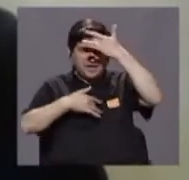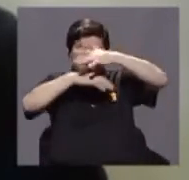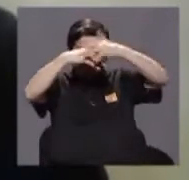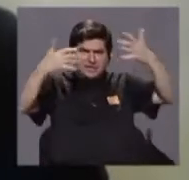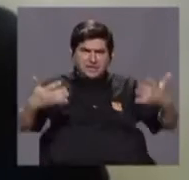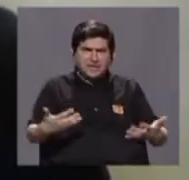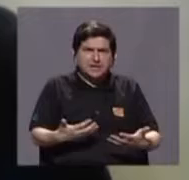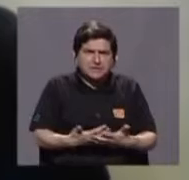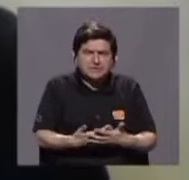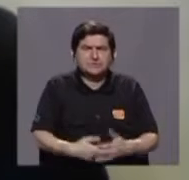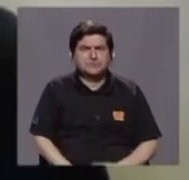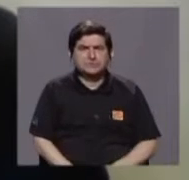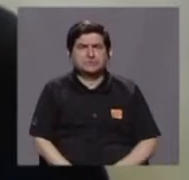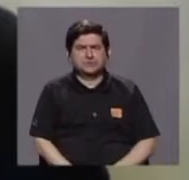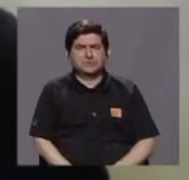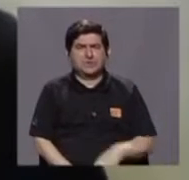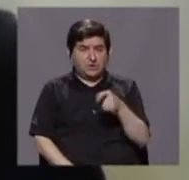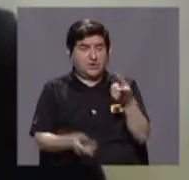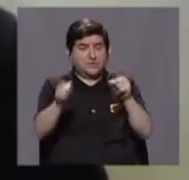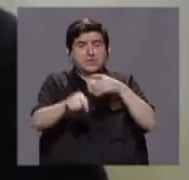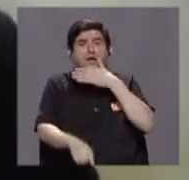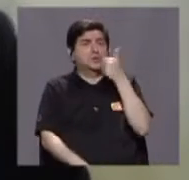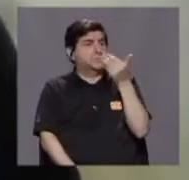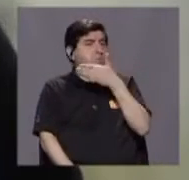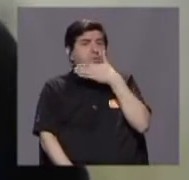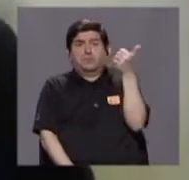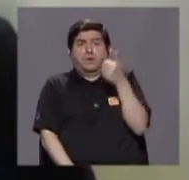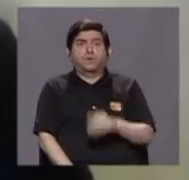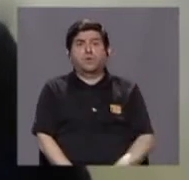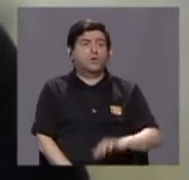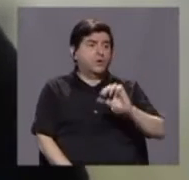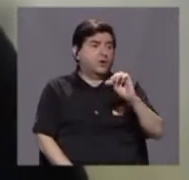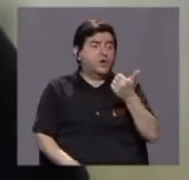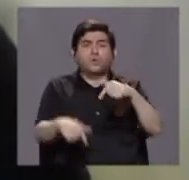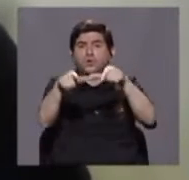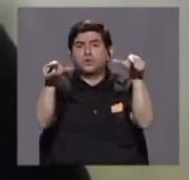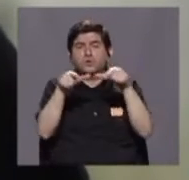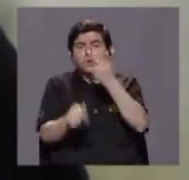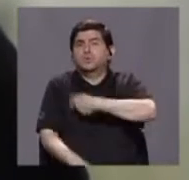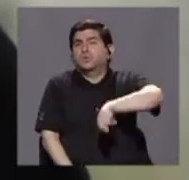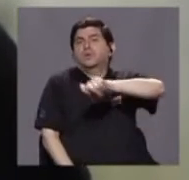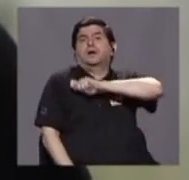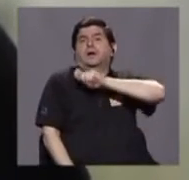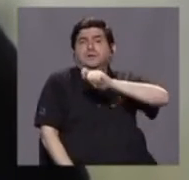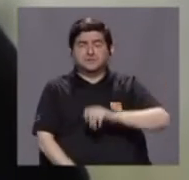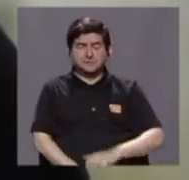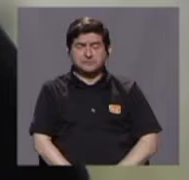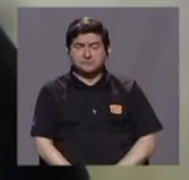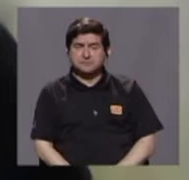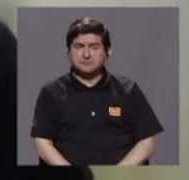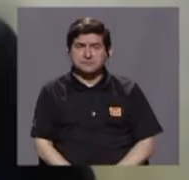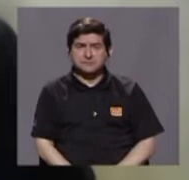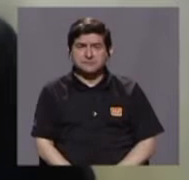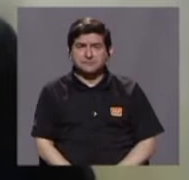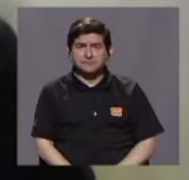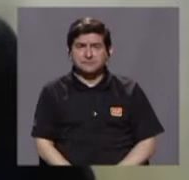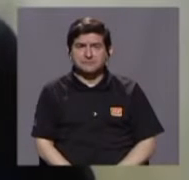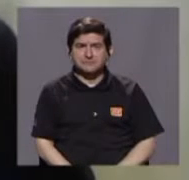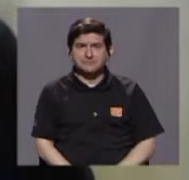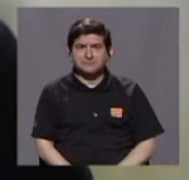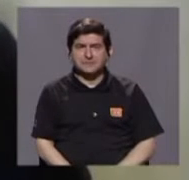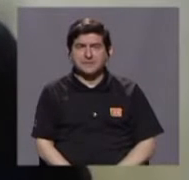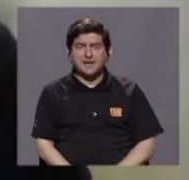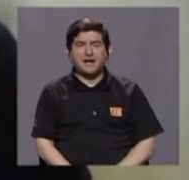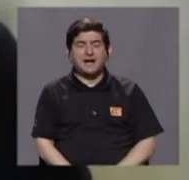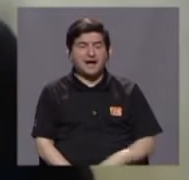pandemia mucho mejor que el resto de la península. Por tanto, digamos que la